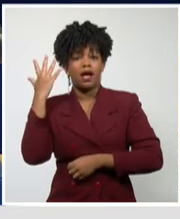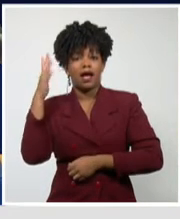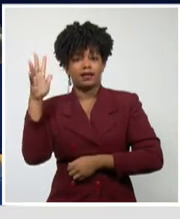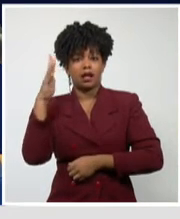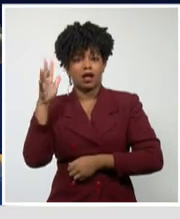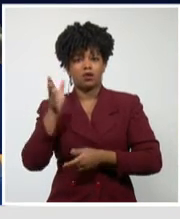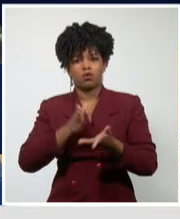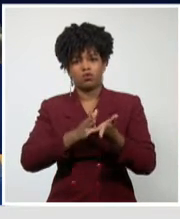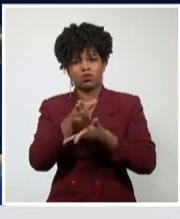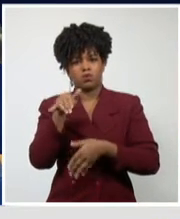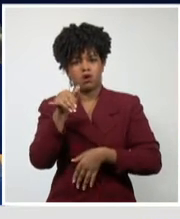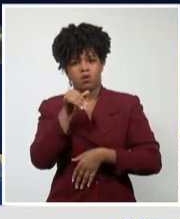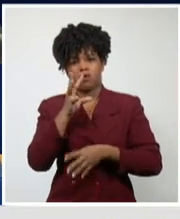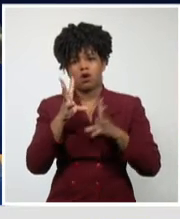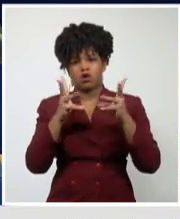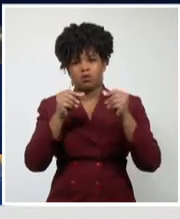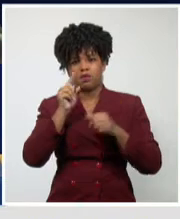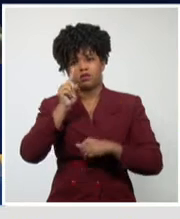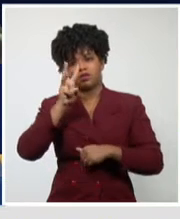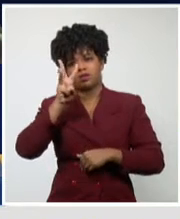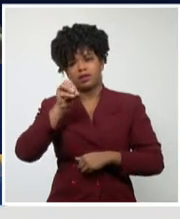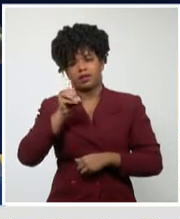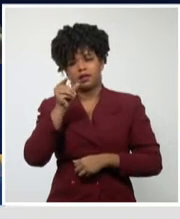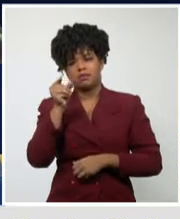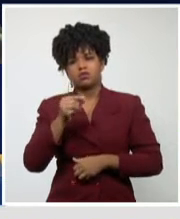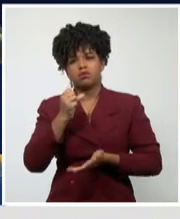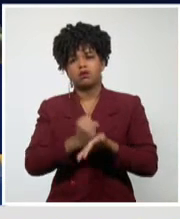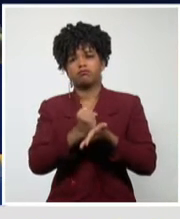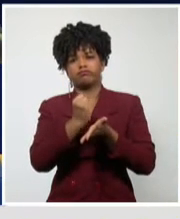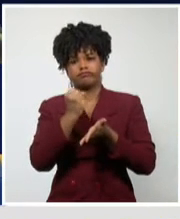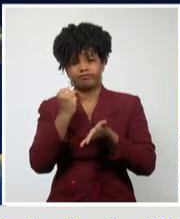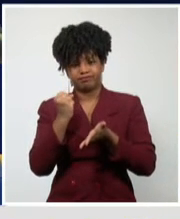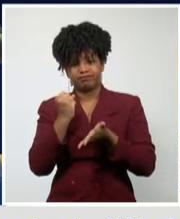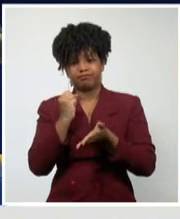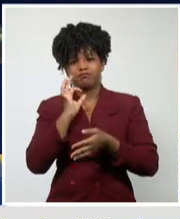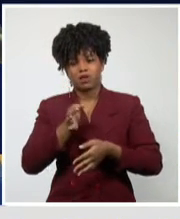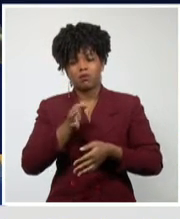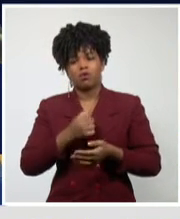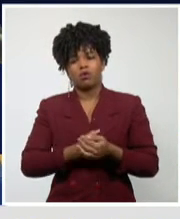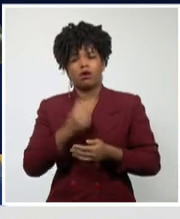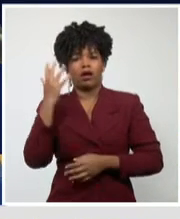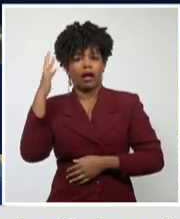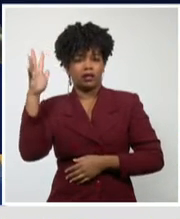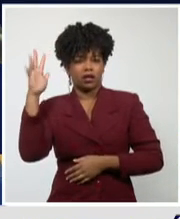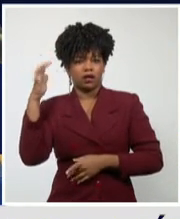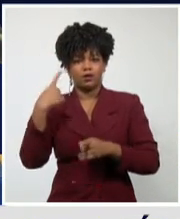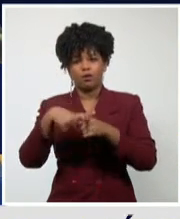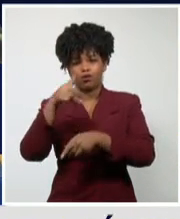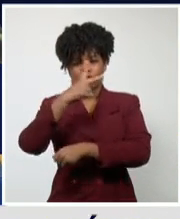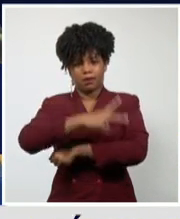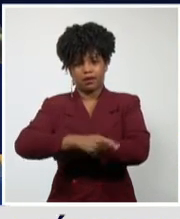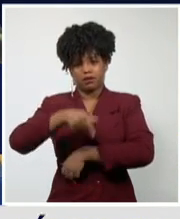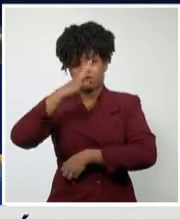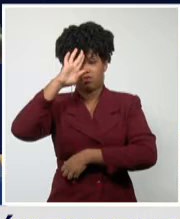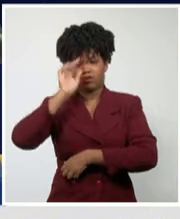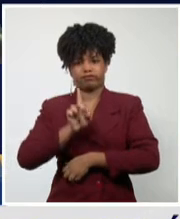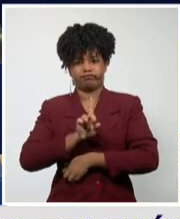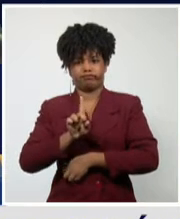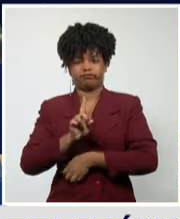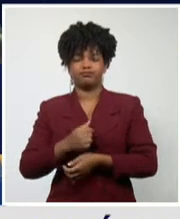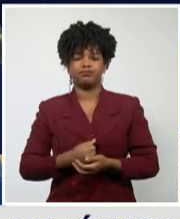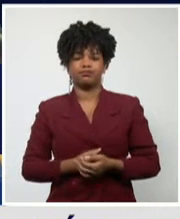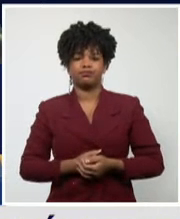de 130 casos confirmados que han tenido como fuente de infección el exterior de nuestro país. De